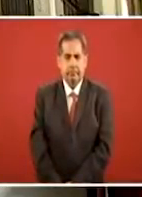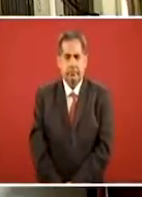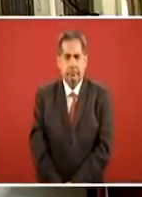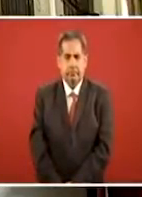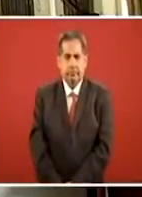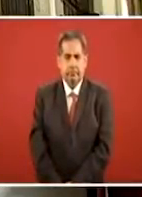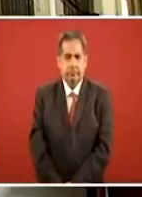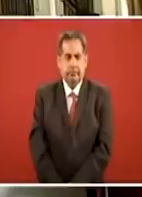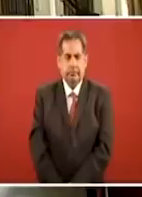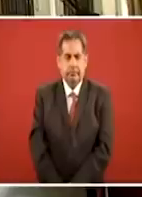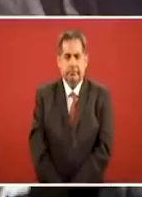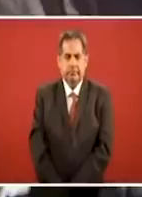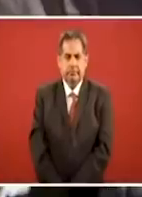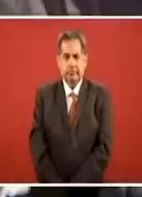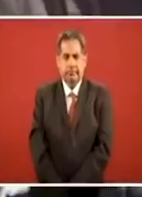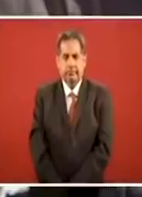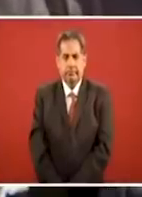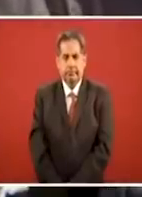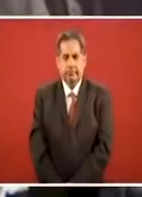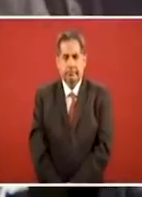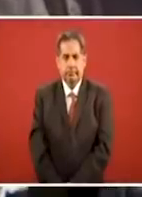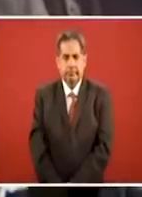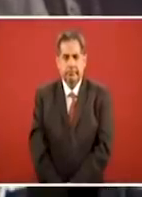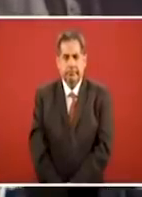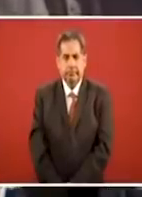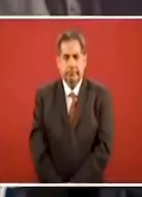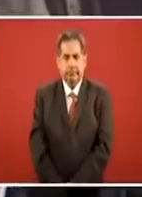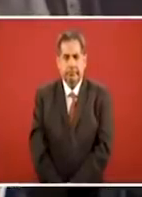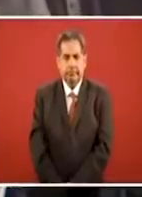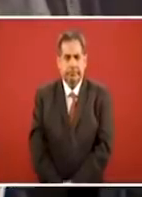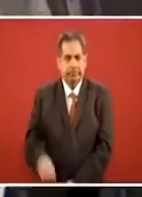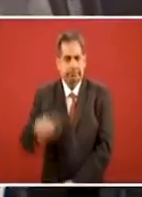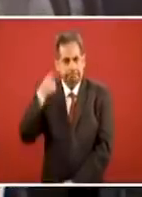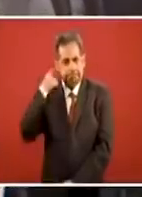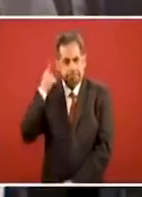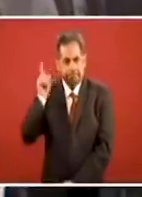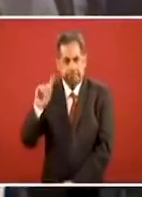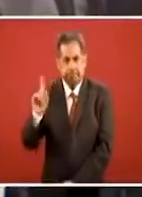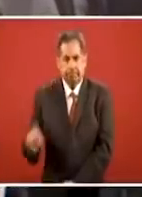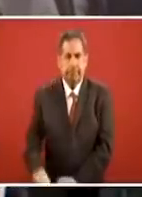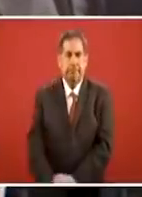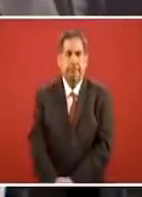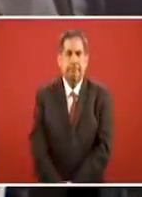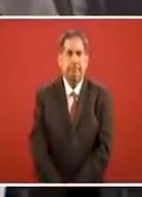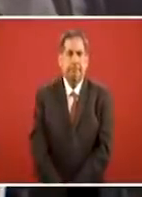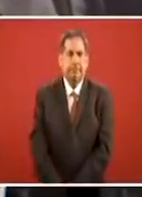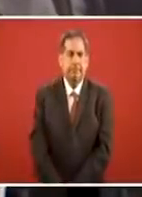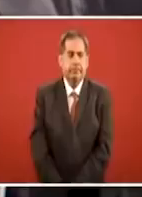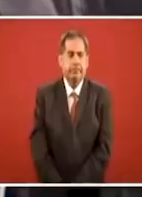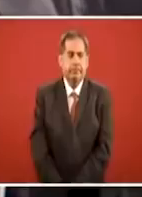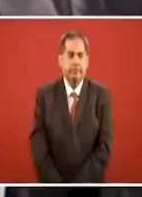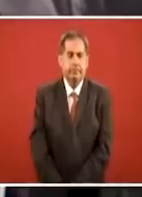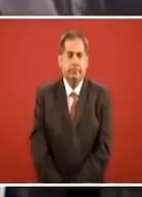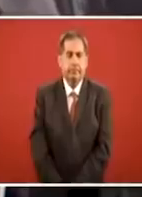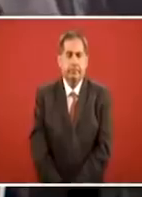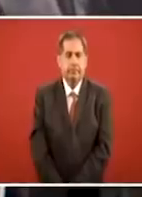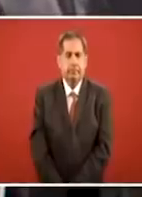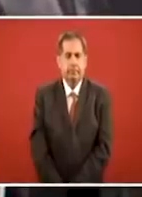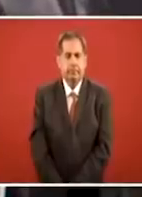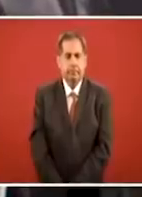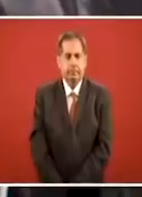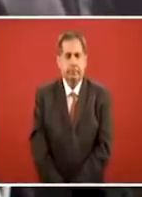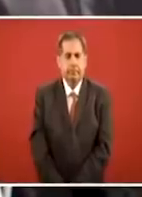la confrontación entre García Luna y Santiago Vasconcelos. Se decía en la antes Procuraduría General